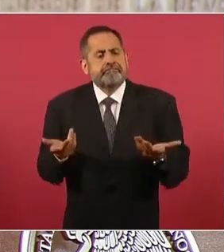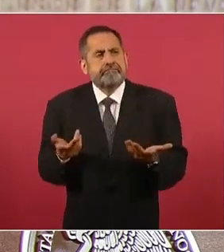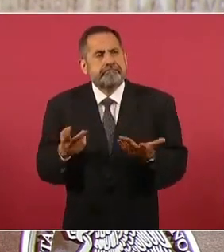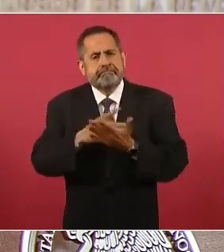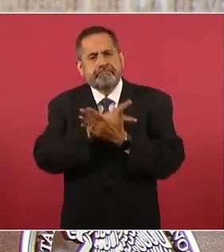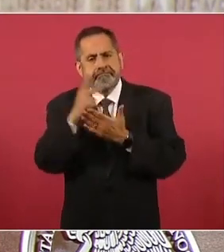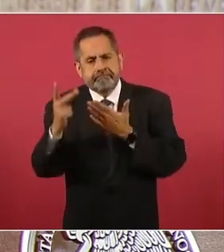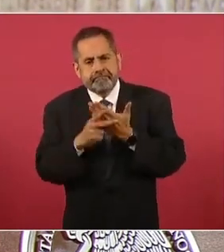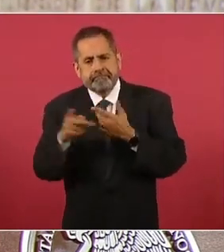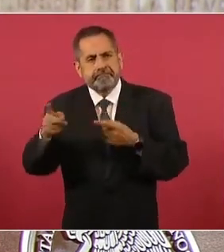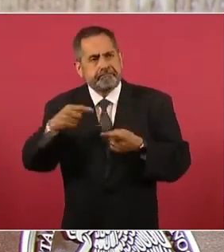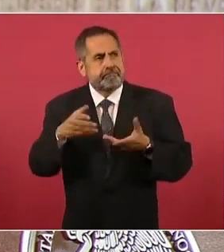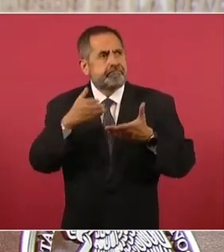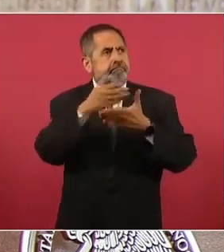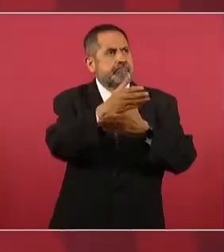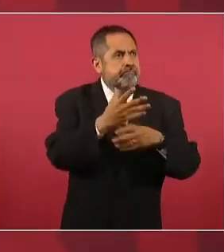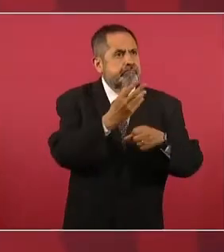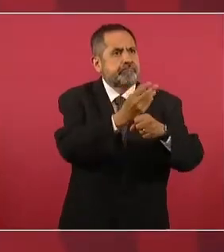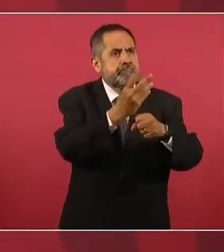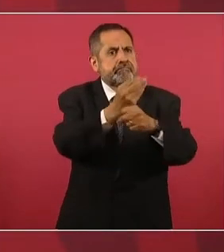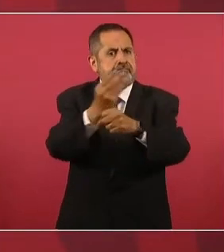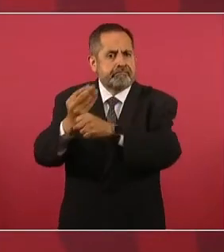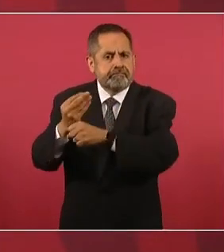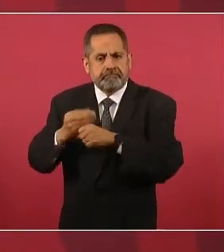programa de intervenciones